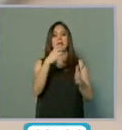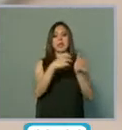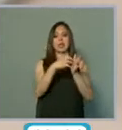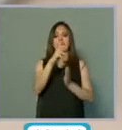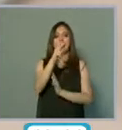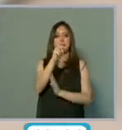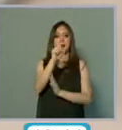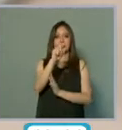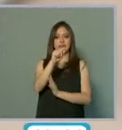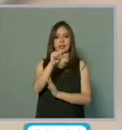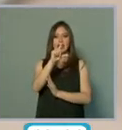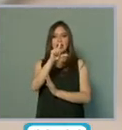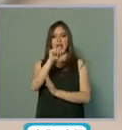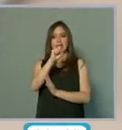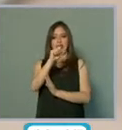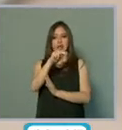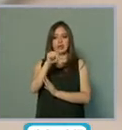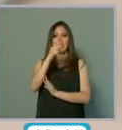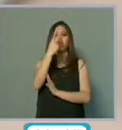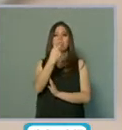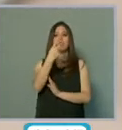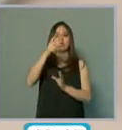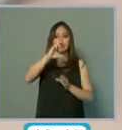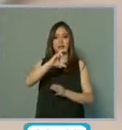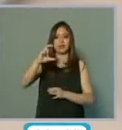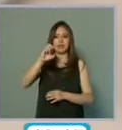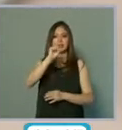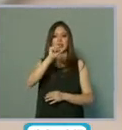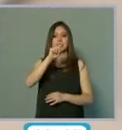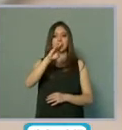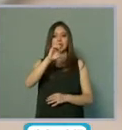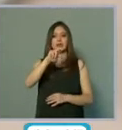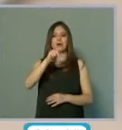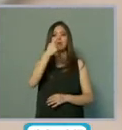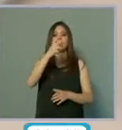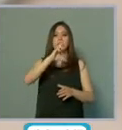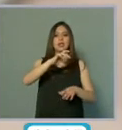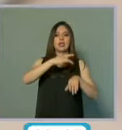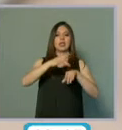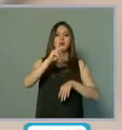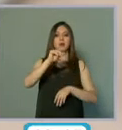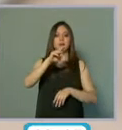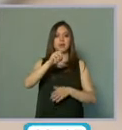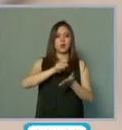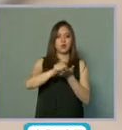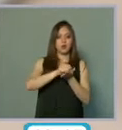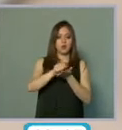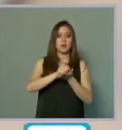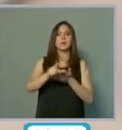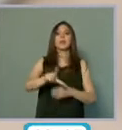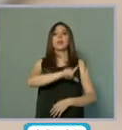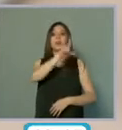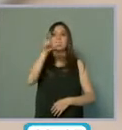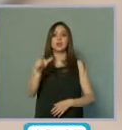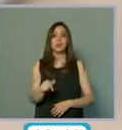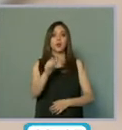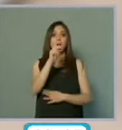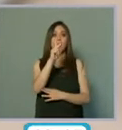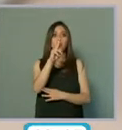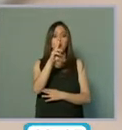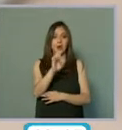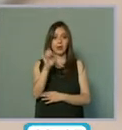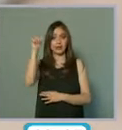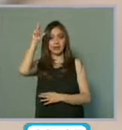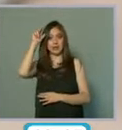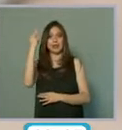de pasta para lasaña, 2 tazas de salsa bechamel, una taza de queso parmesano rallado. Así es, Pame, y aquí viene lo interesante. Para el puré de